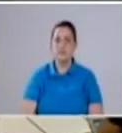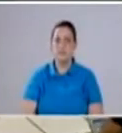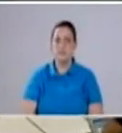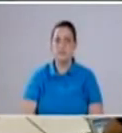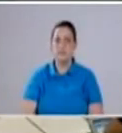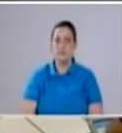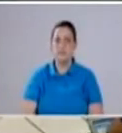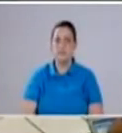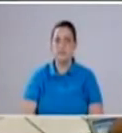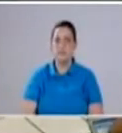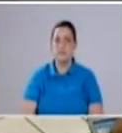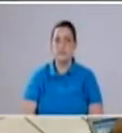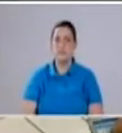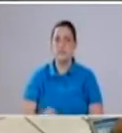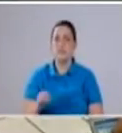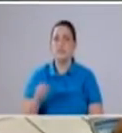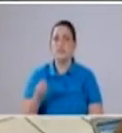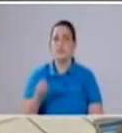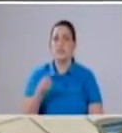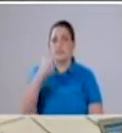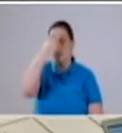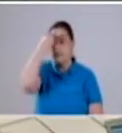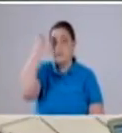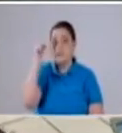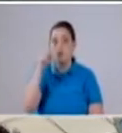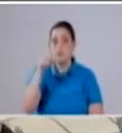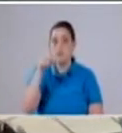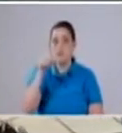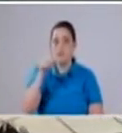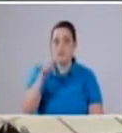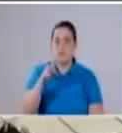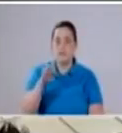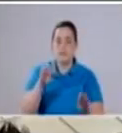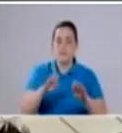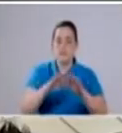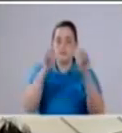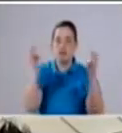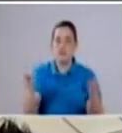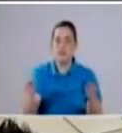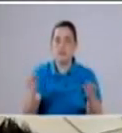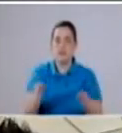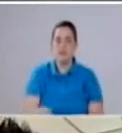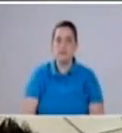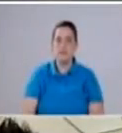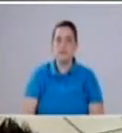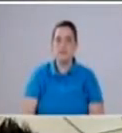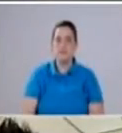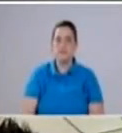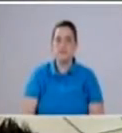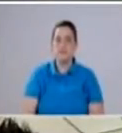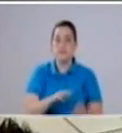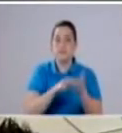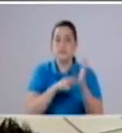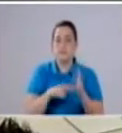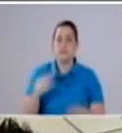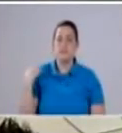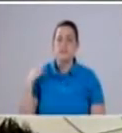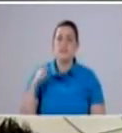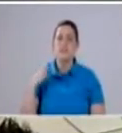En nuestro diario. Entonces, ¿quiere decir que para ser soldado ya no tienes que ir